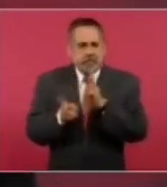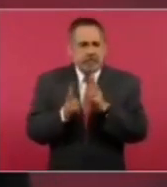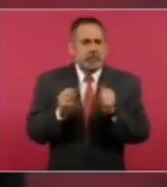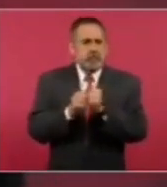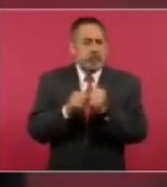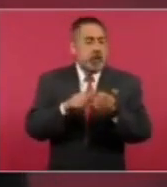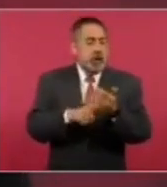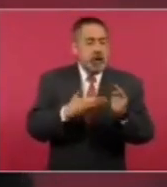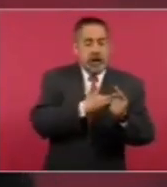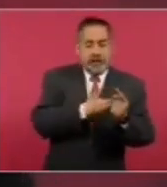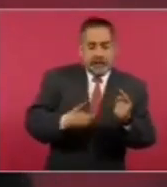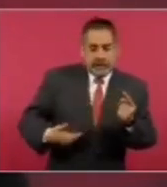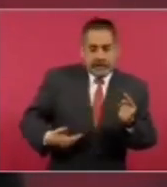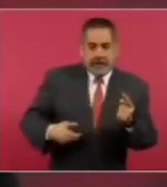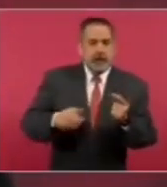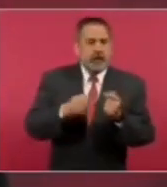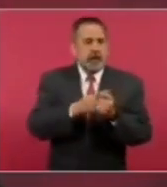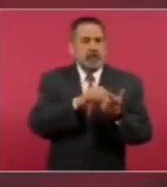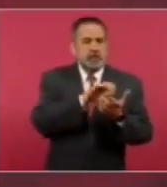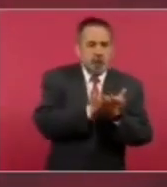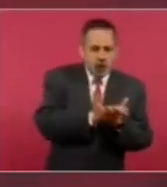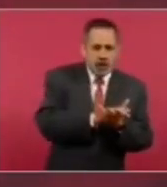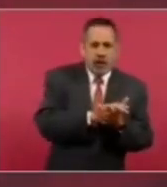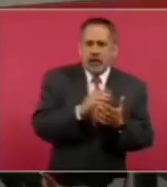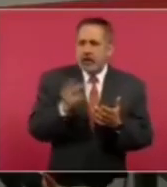los mandatarios y sus esposas